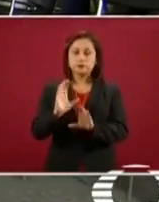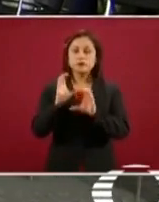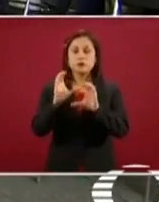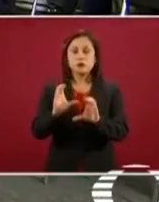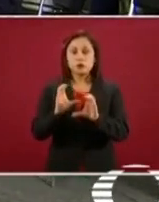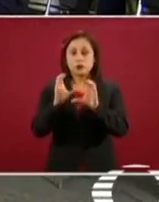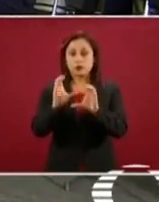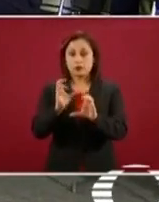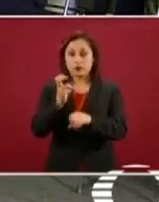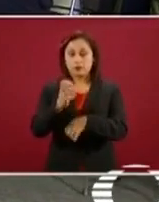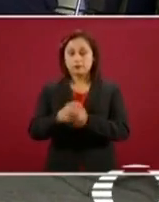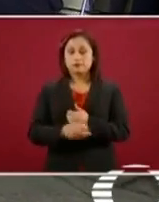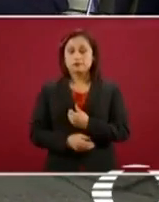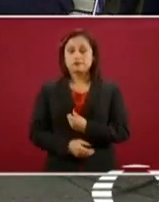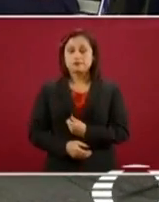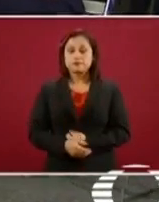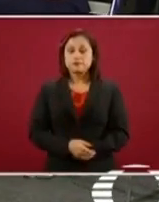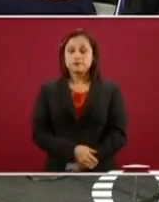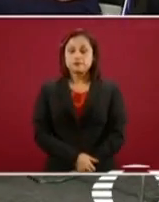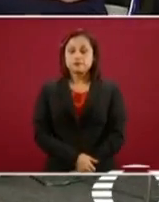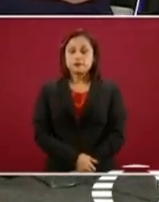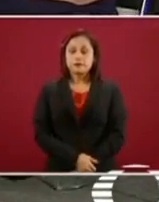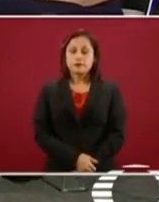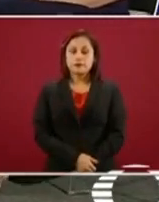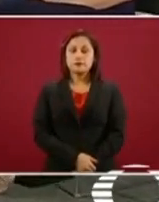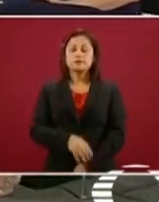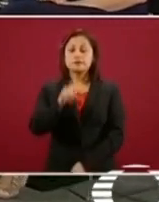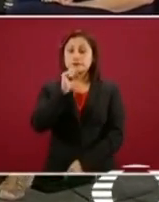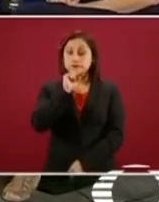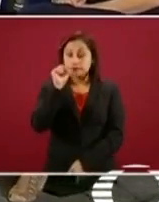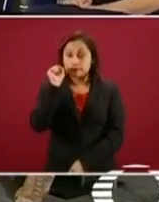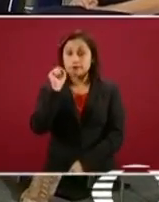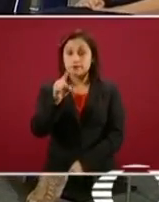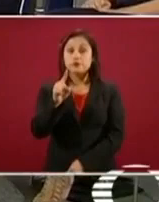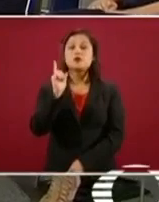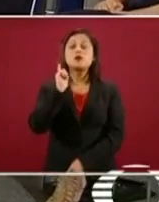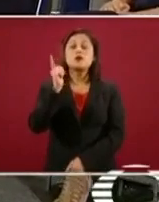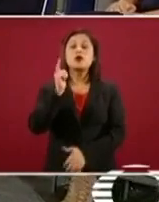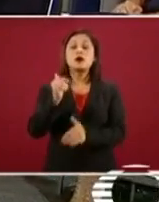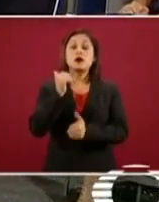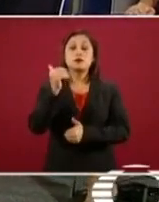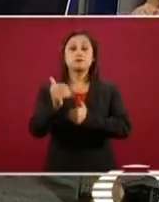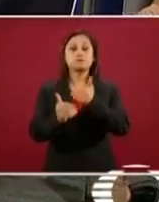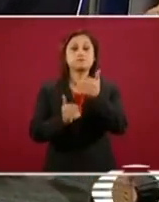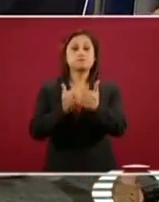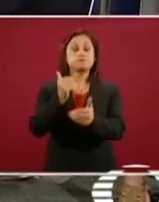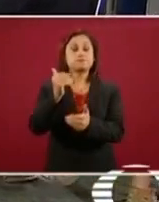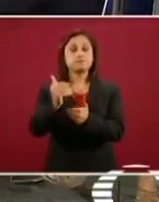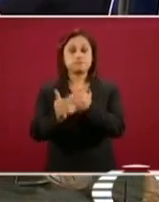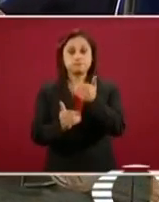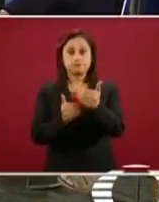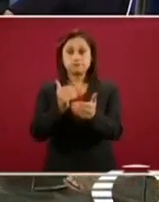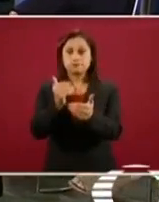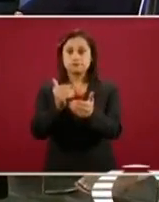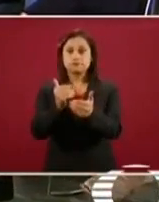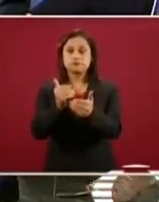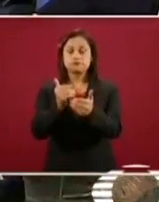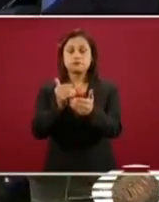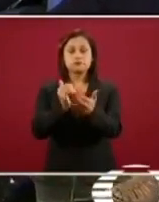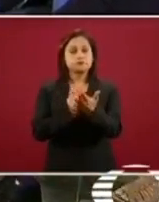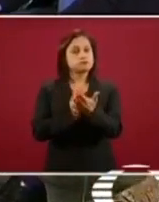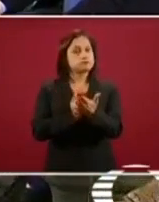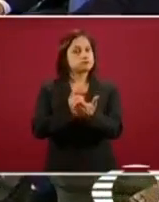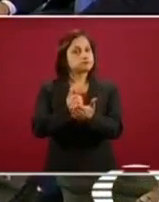y que lo sigamos haciendo de manera concertada,